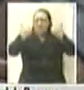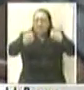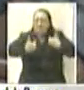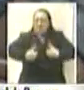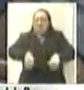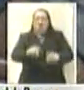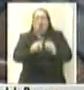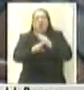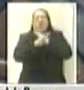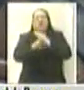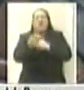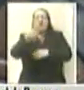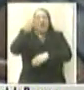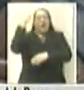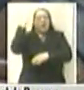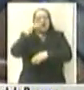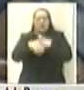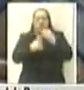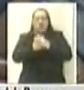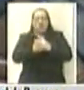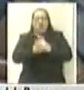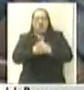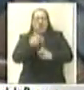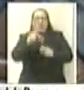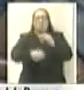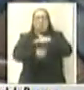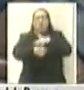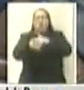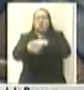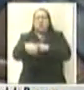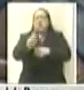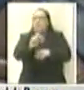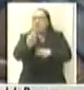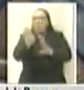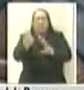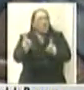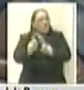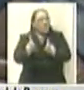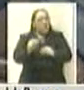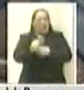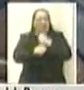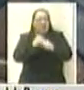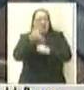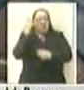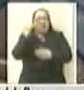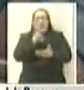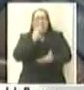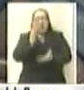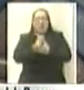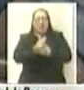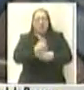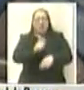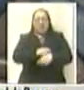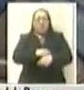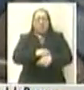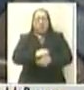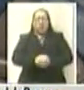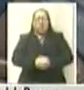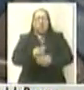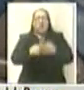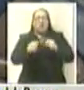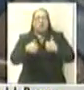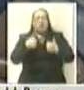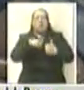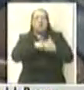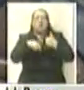no defensa, señor, de todos los actores de la corrupción sistémica en los años de dictadura, en la década autoritaria que vivió